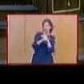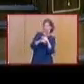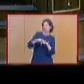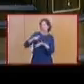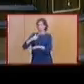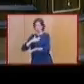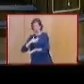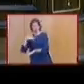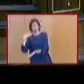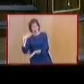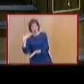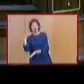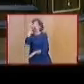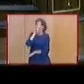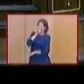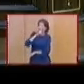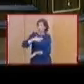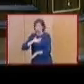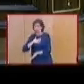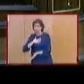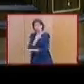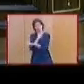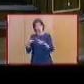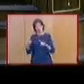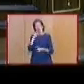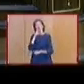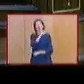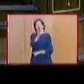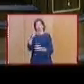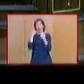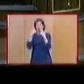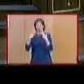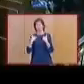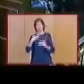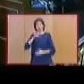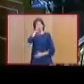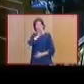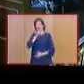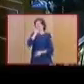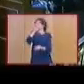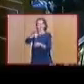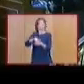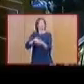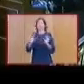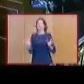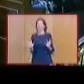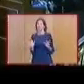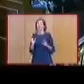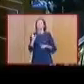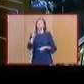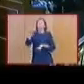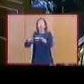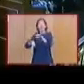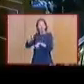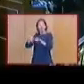quiero anunciarle que los diputados nacionalistas canarios nos vamos a abstener en base a los compromisos que usted ha adquirido